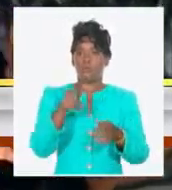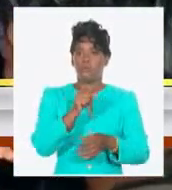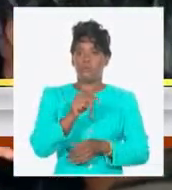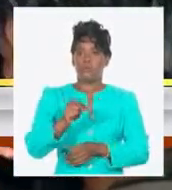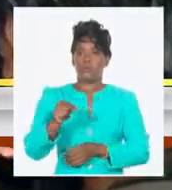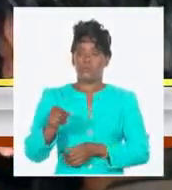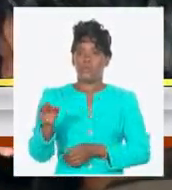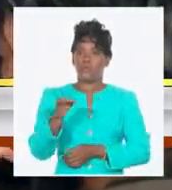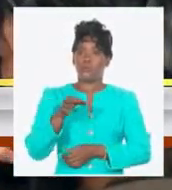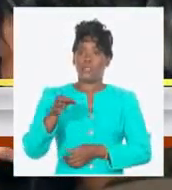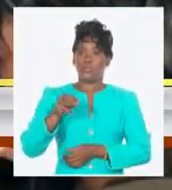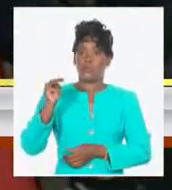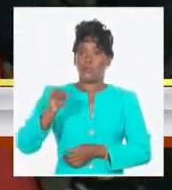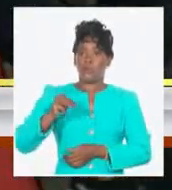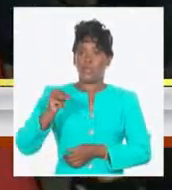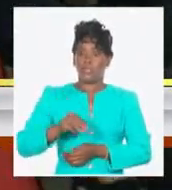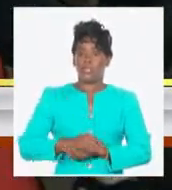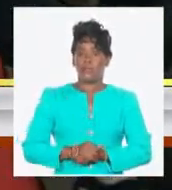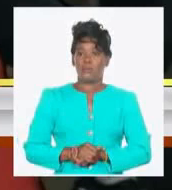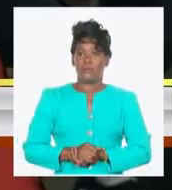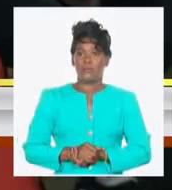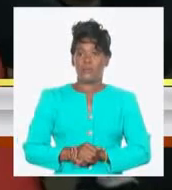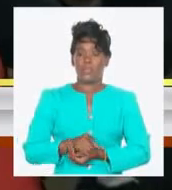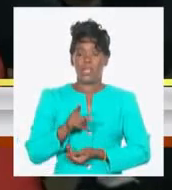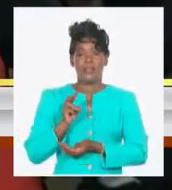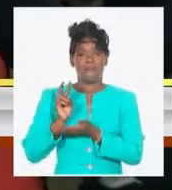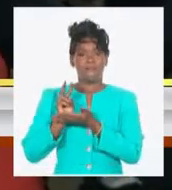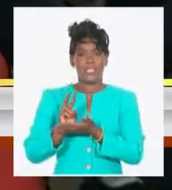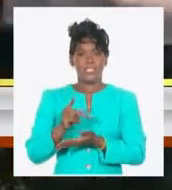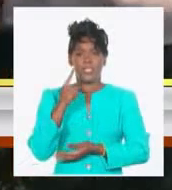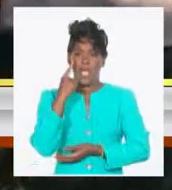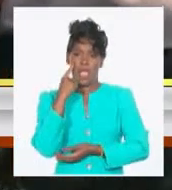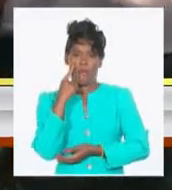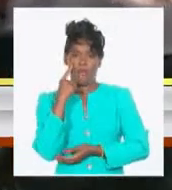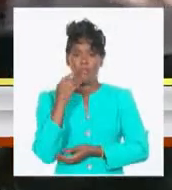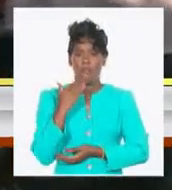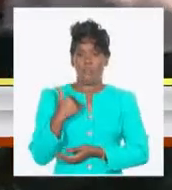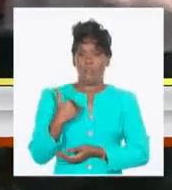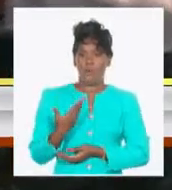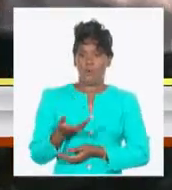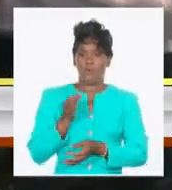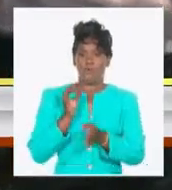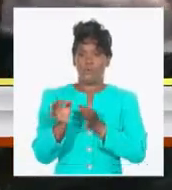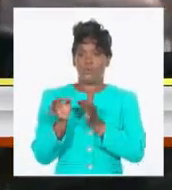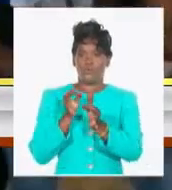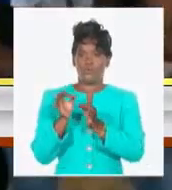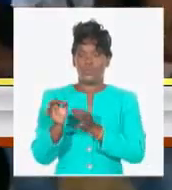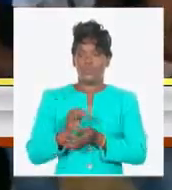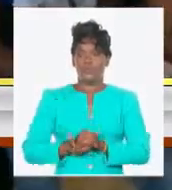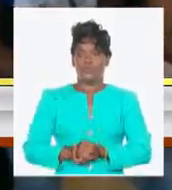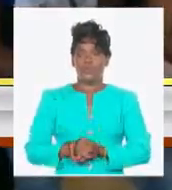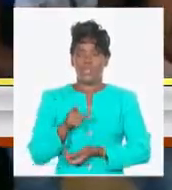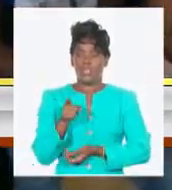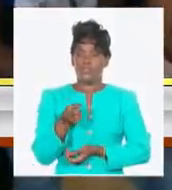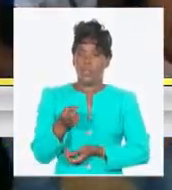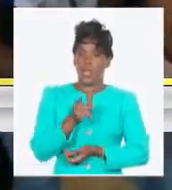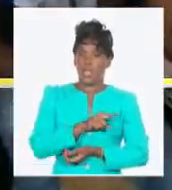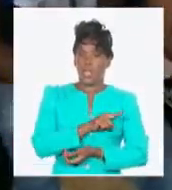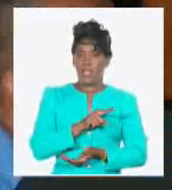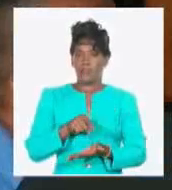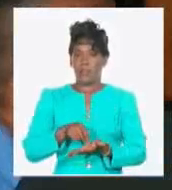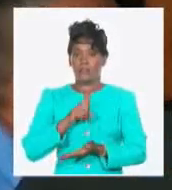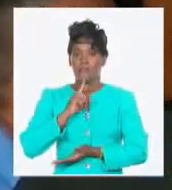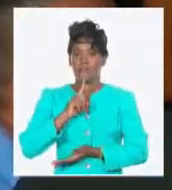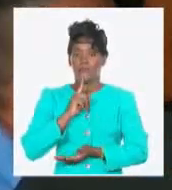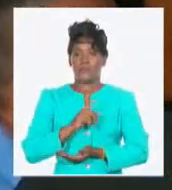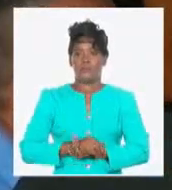Mayarí, hasta donde llegó como parte de la visita gubernamental a la provincia de Holguín, que tuvo lugar desde ayer y hasta hoy viernes. En